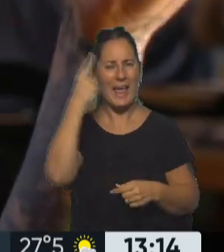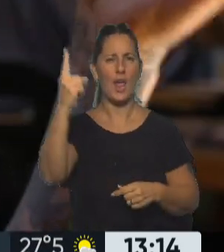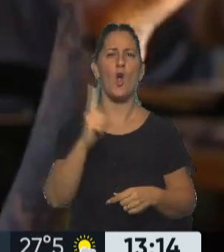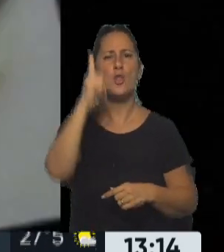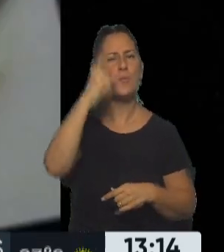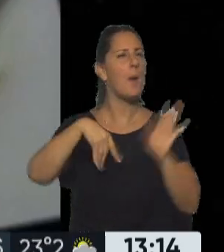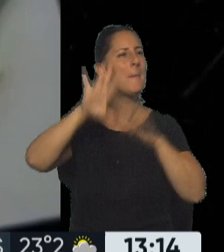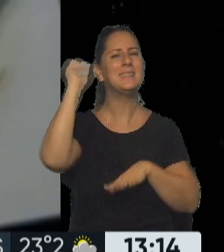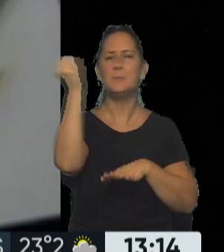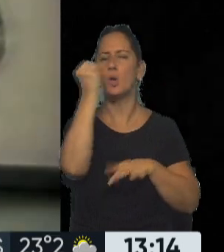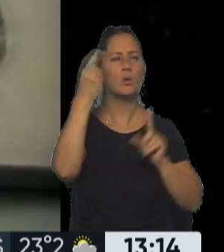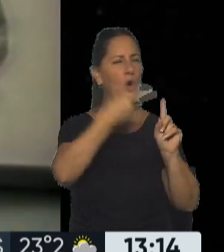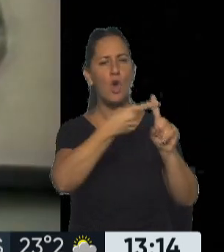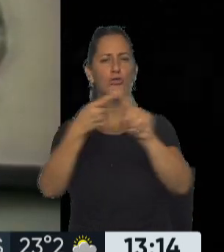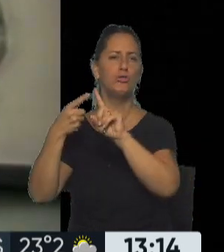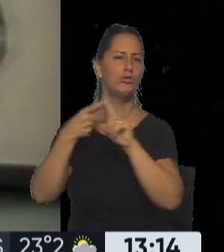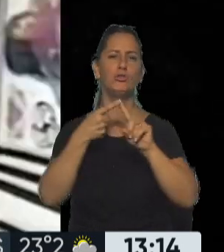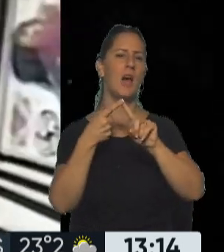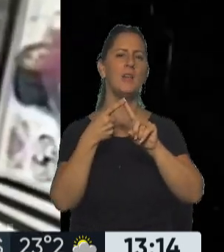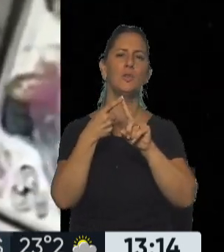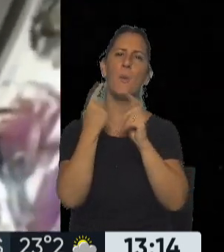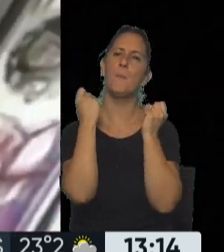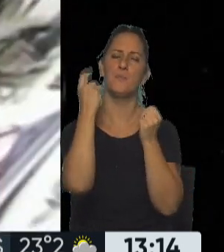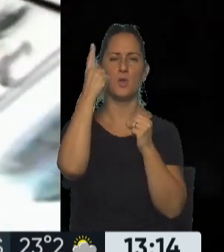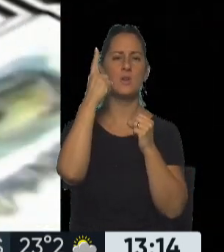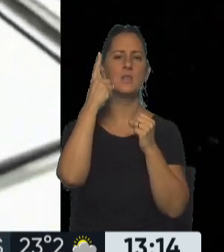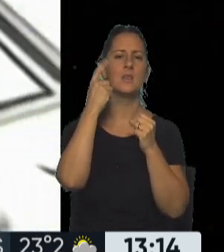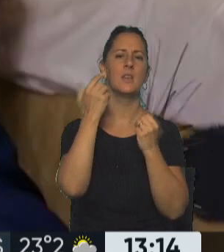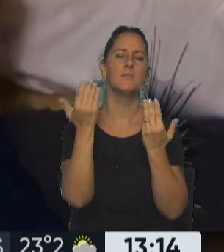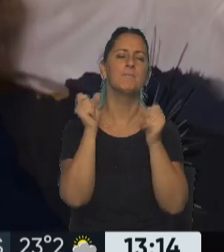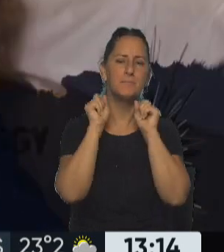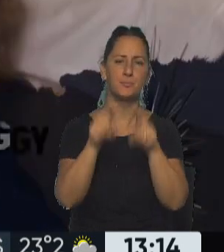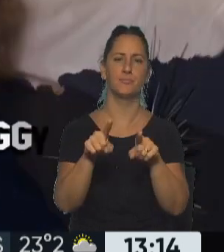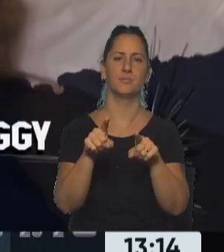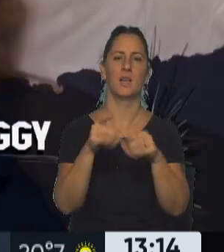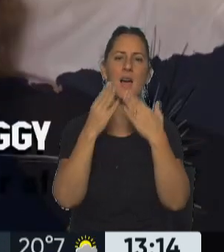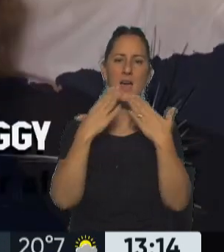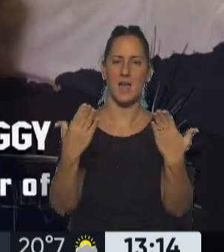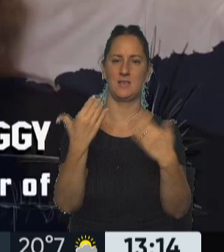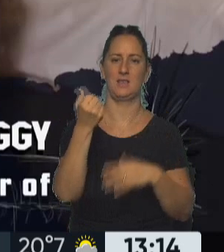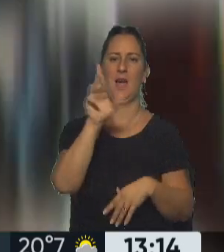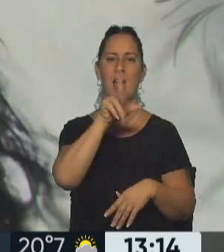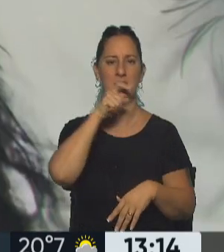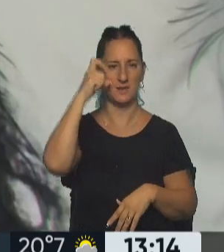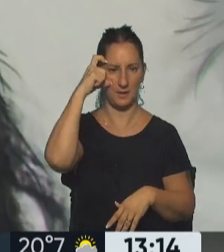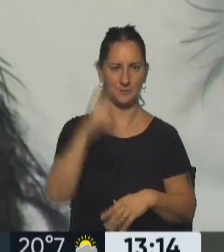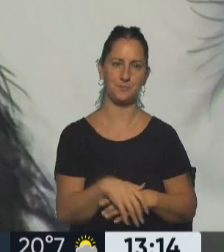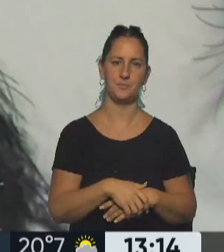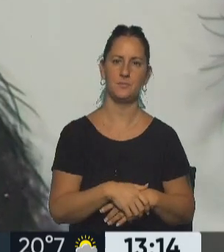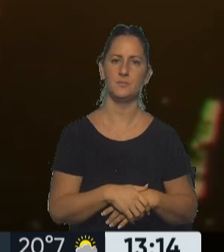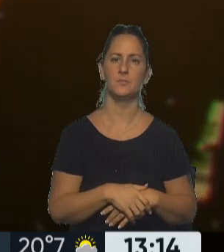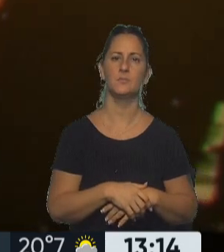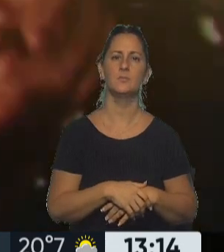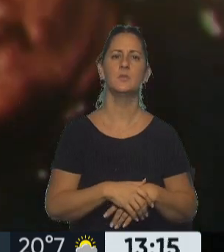mi contacto más consciente con con ese poder divino ese poder superior es a través del arte cuando se